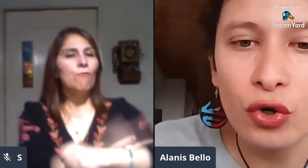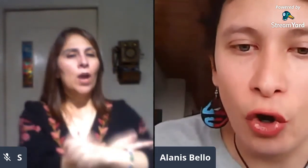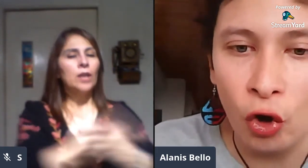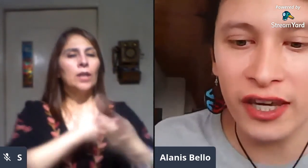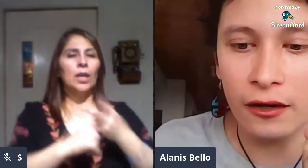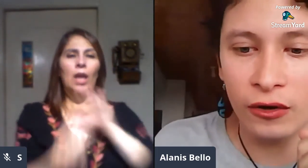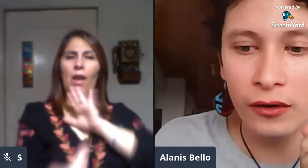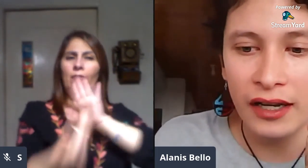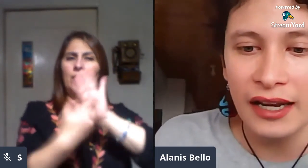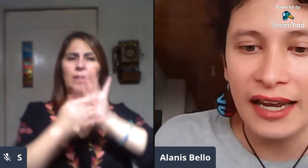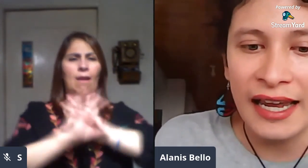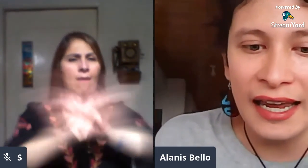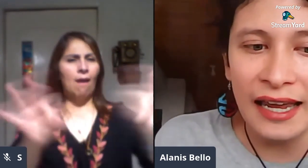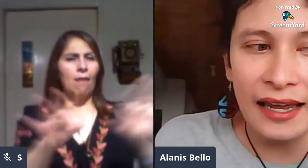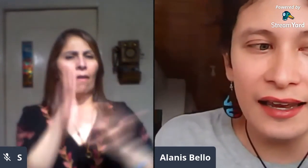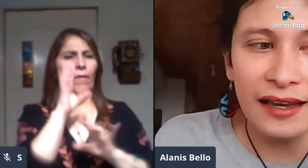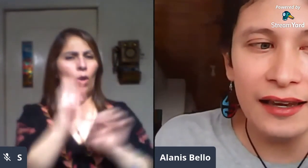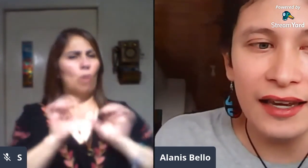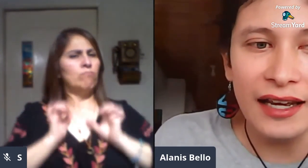hombre inmunológico,